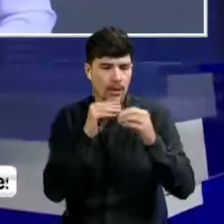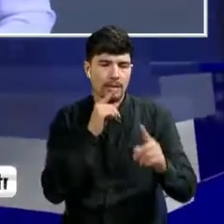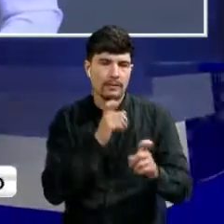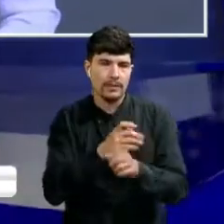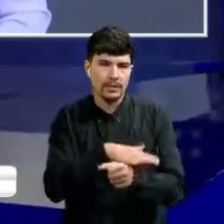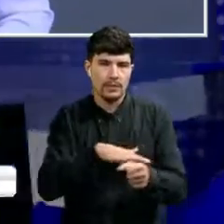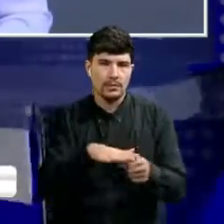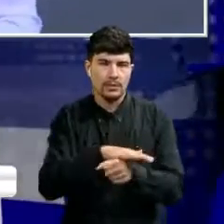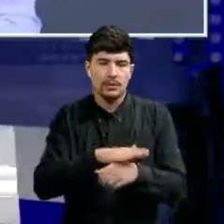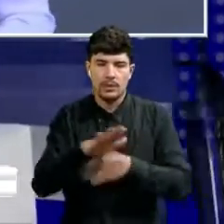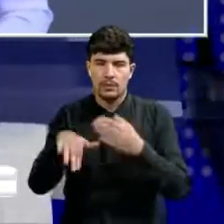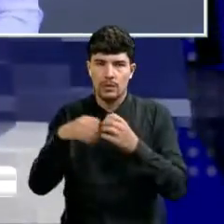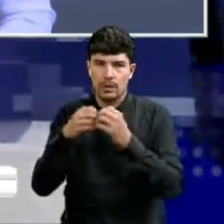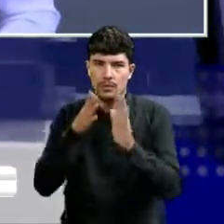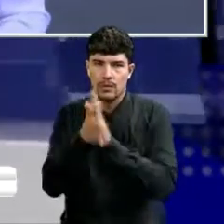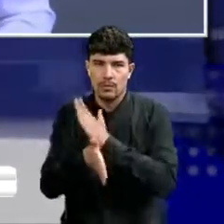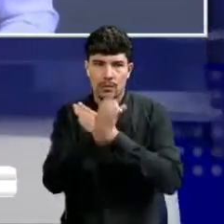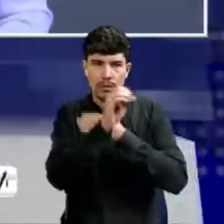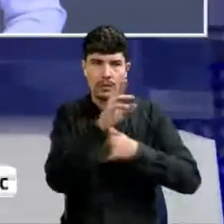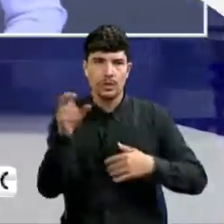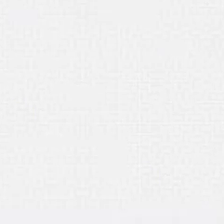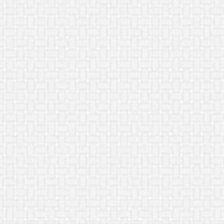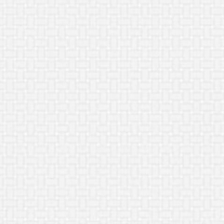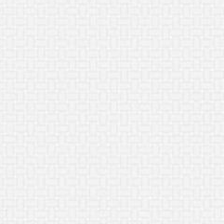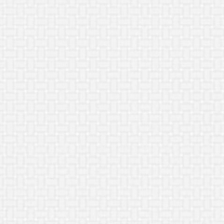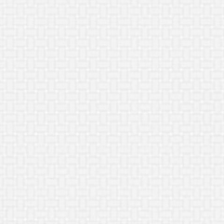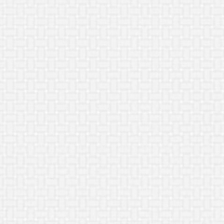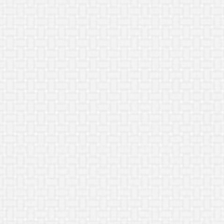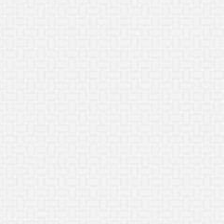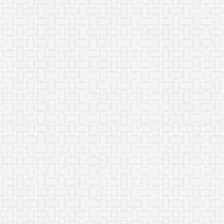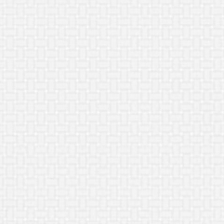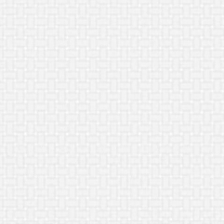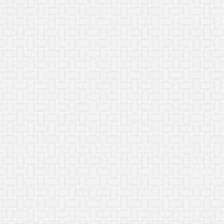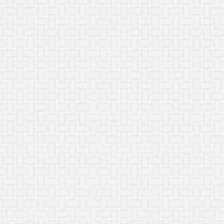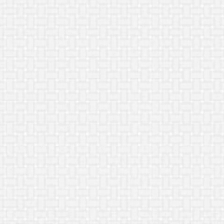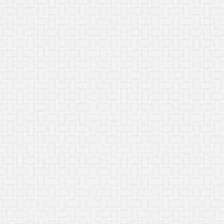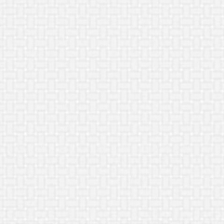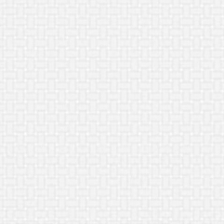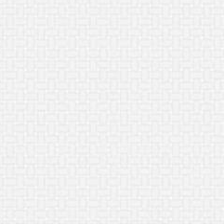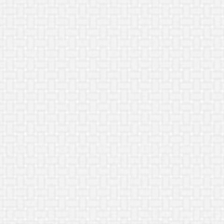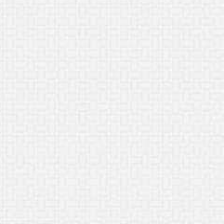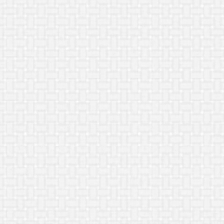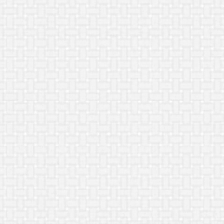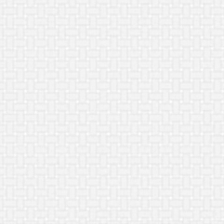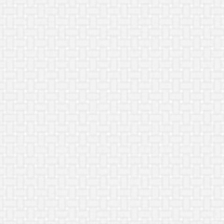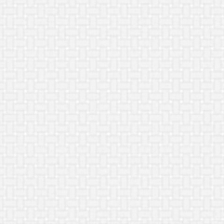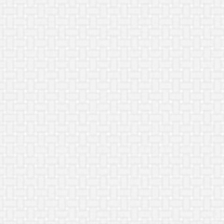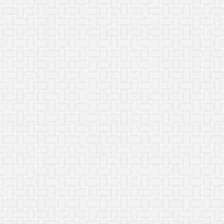información desde Florida Blanca. Continúen ustedes en estudio. Muy buenas tardes. Canaltro.com.